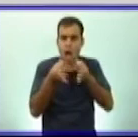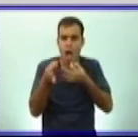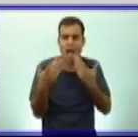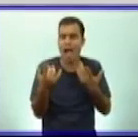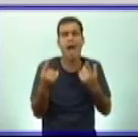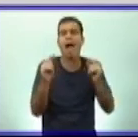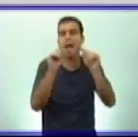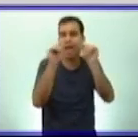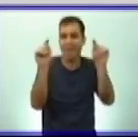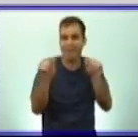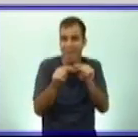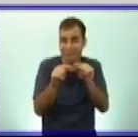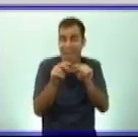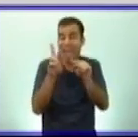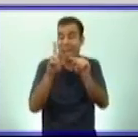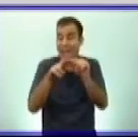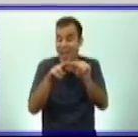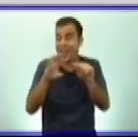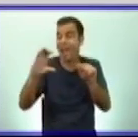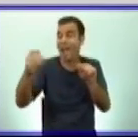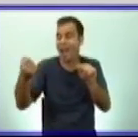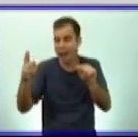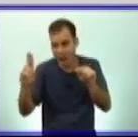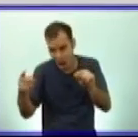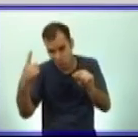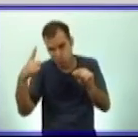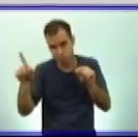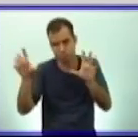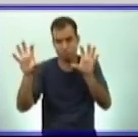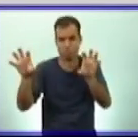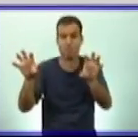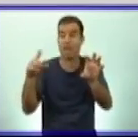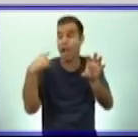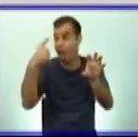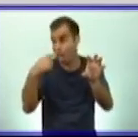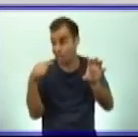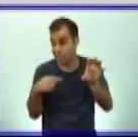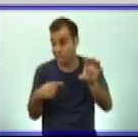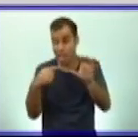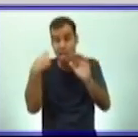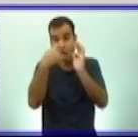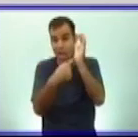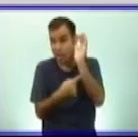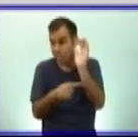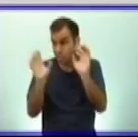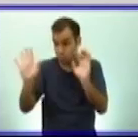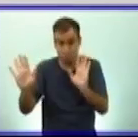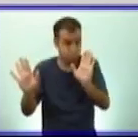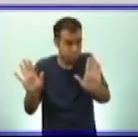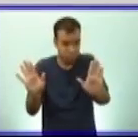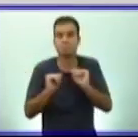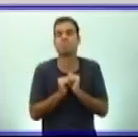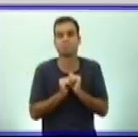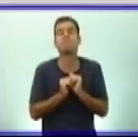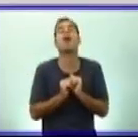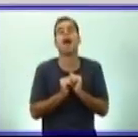circuito capacitivo, cada uno con sus características, que en sus resúmenes ustedes tendrían